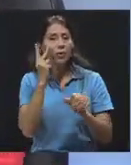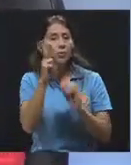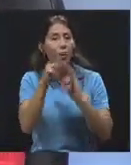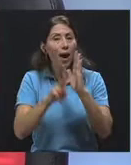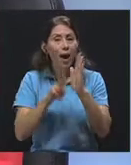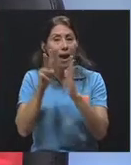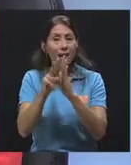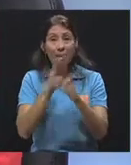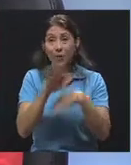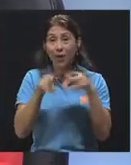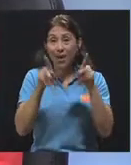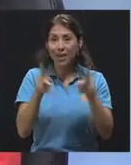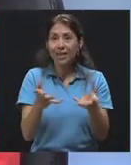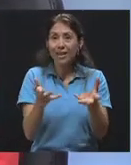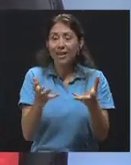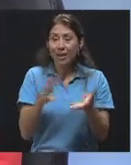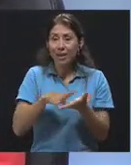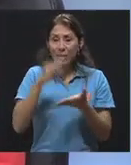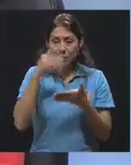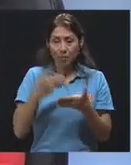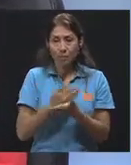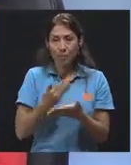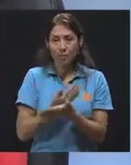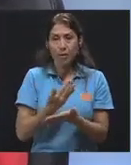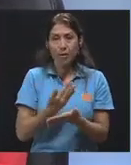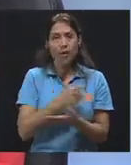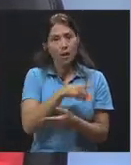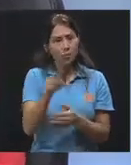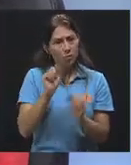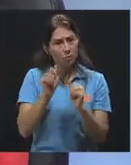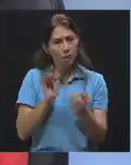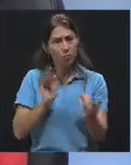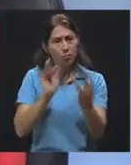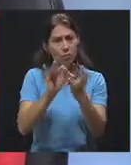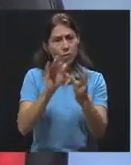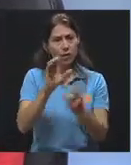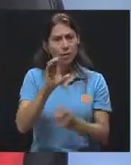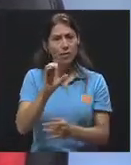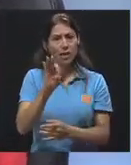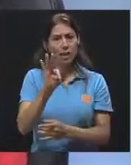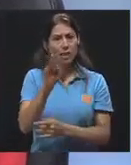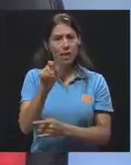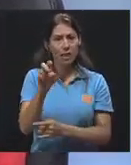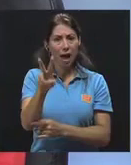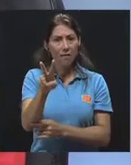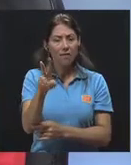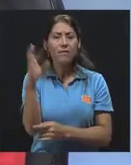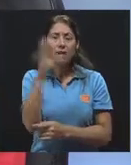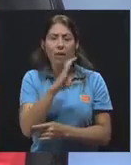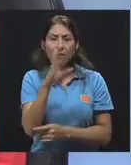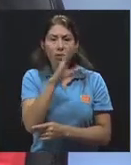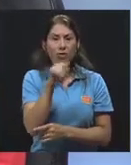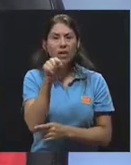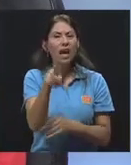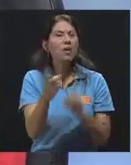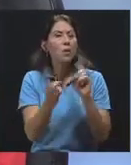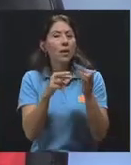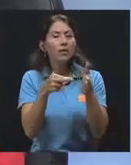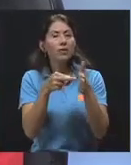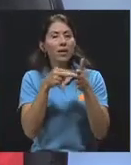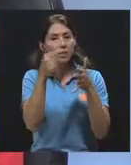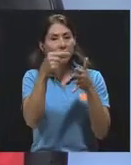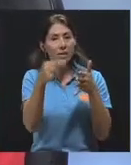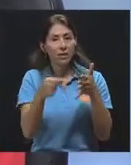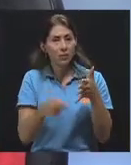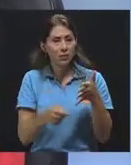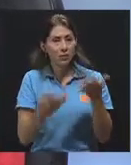quiere actualizarse, que además es tan necesario, que se acerquen al CETAF, que busquen en la página del CETAF los requisitos